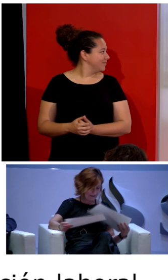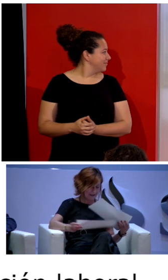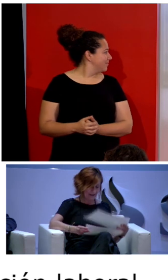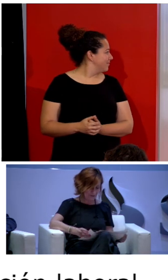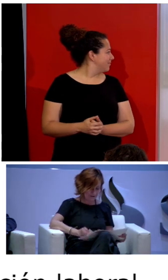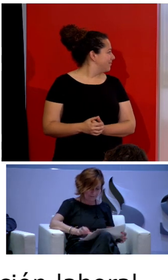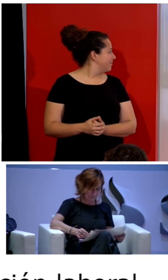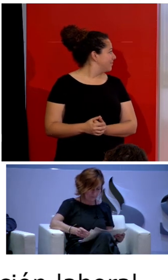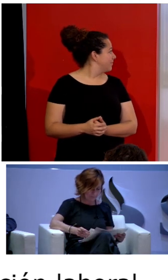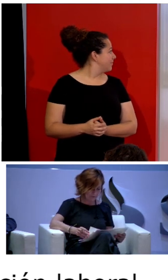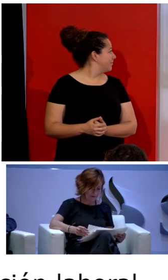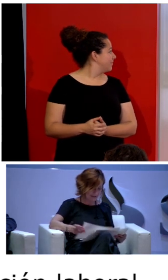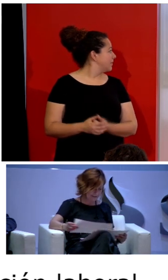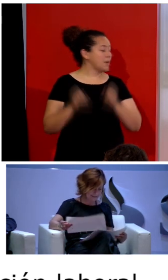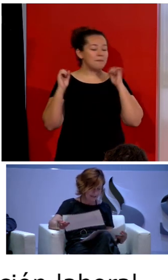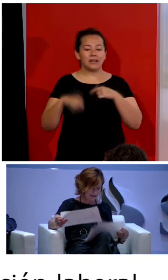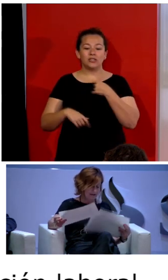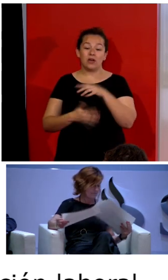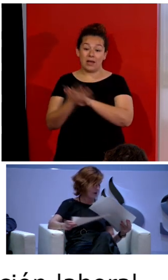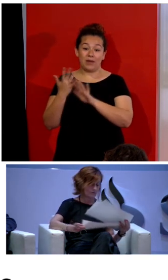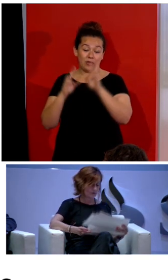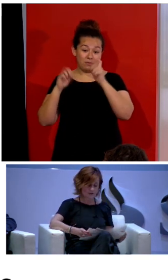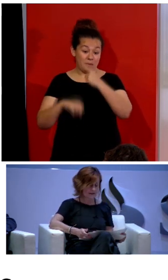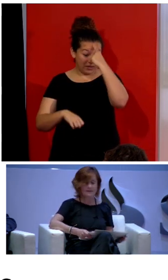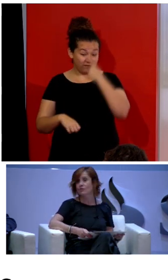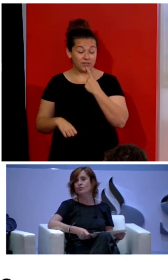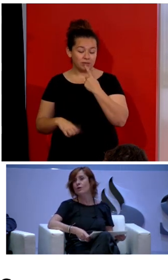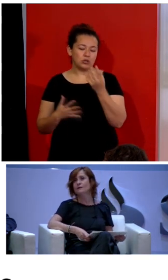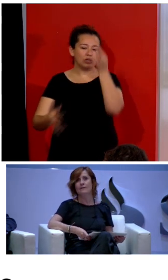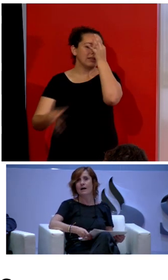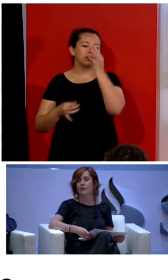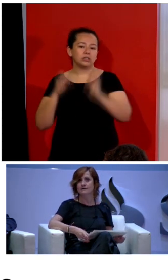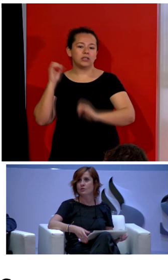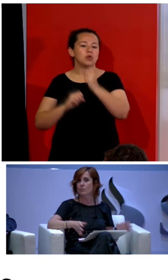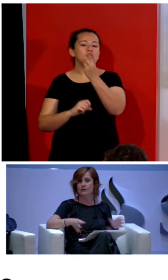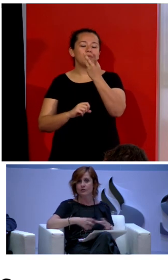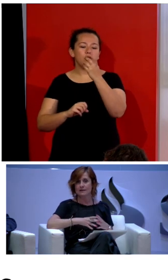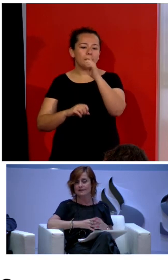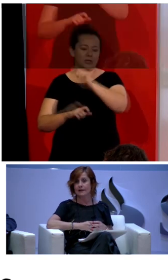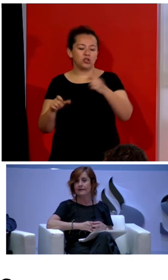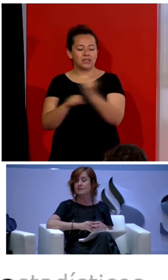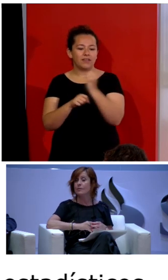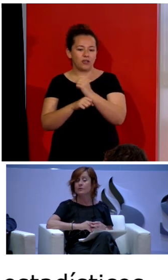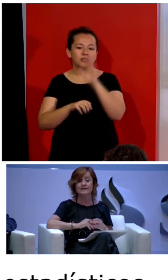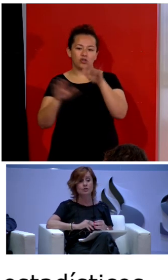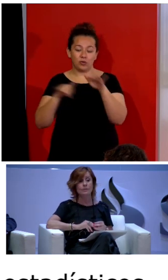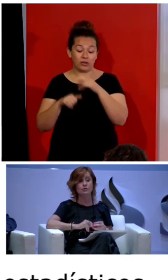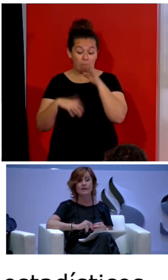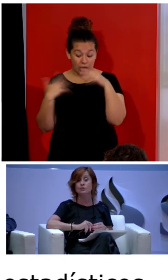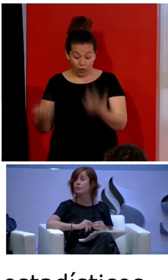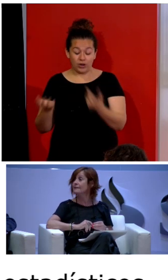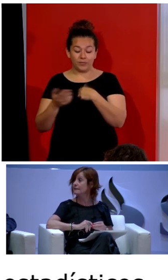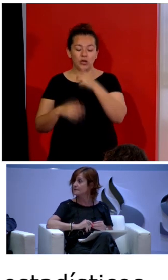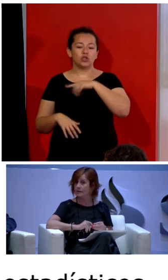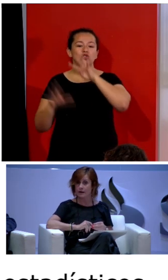Vale, os he hablado de los perfiles. Bueno, datos estadísticos, número de trabajadores y convocatorias. En estos momentos